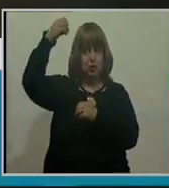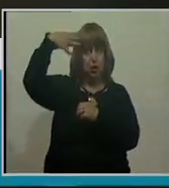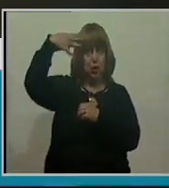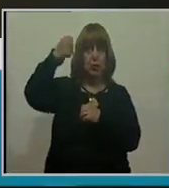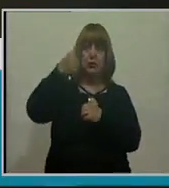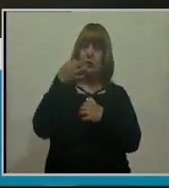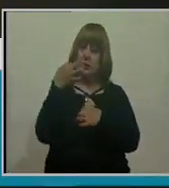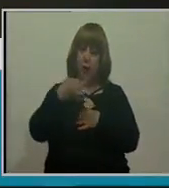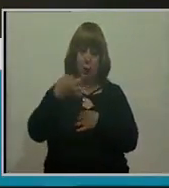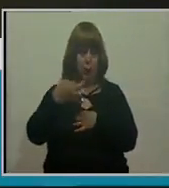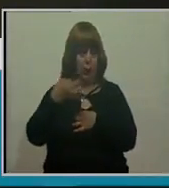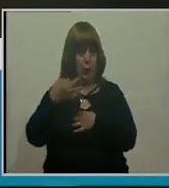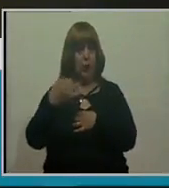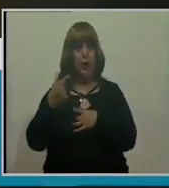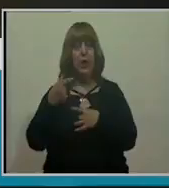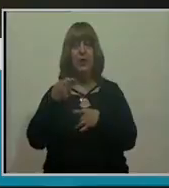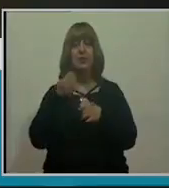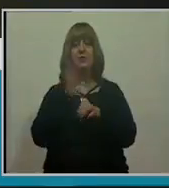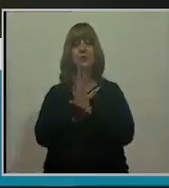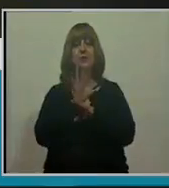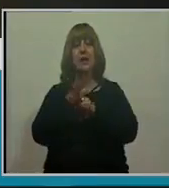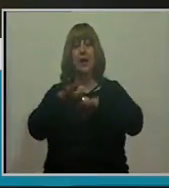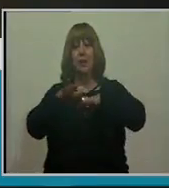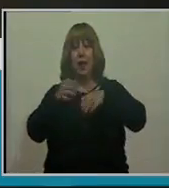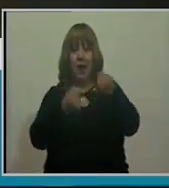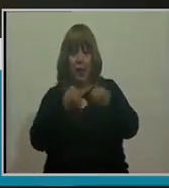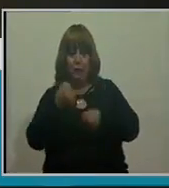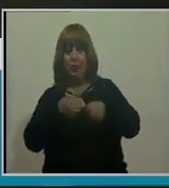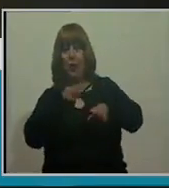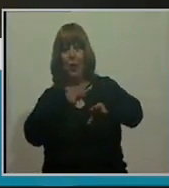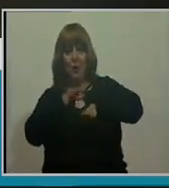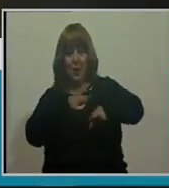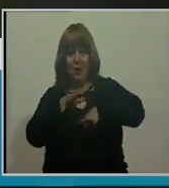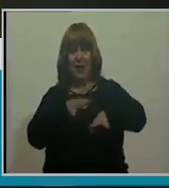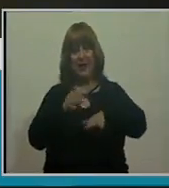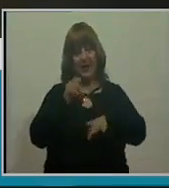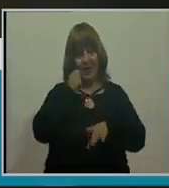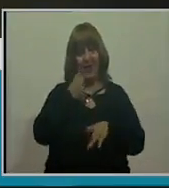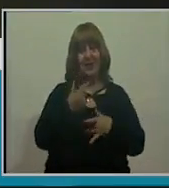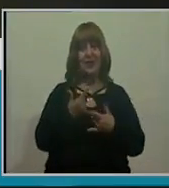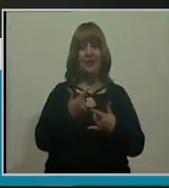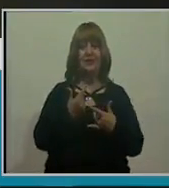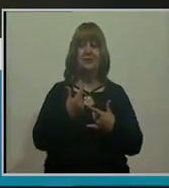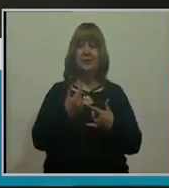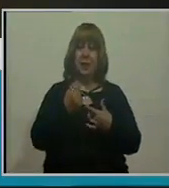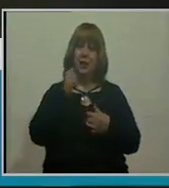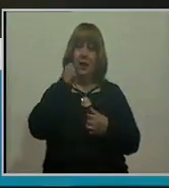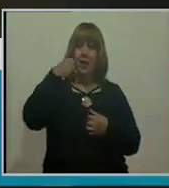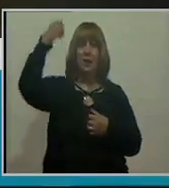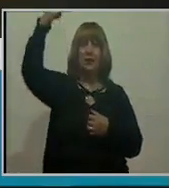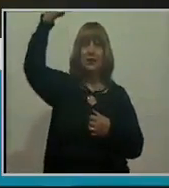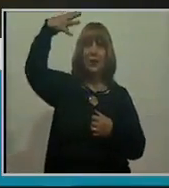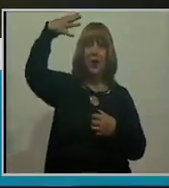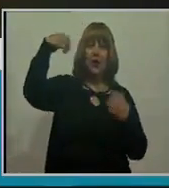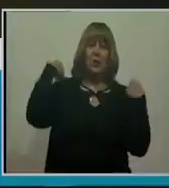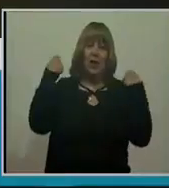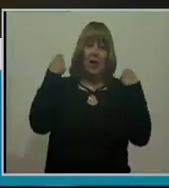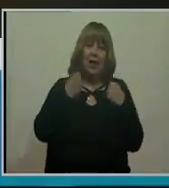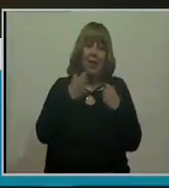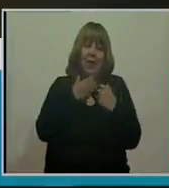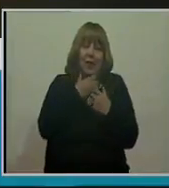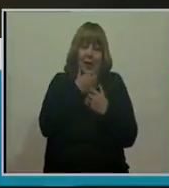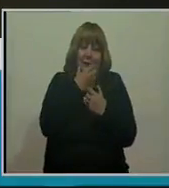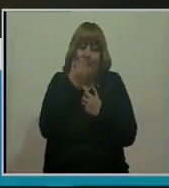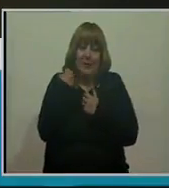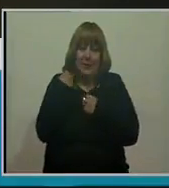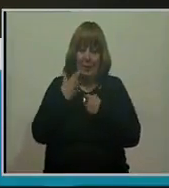ayuda a circular y a tener otro ánimo en este día miércoles. Aparece el ponchito de los pobres, como decía mi abuela. Sí, señor, el ponchito de los pobres que tan necesario es en